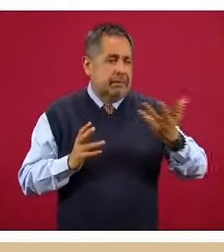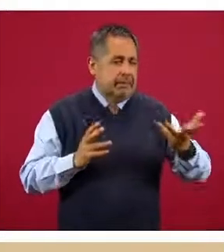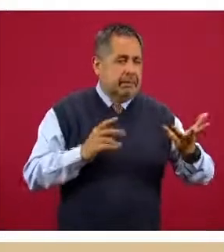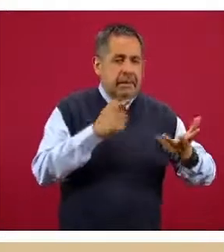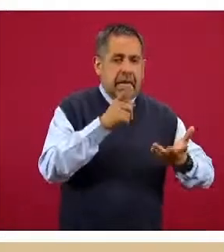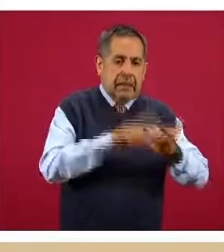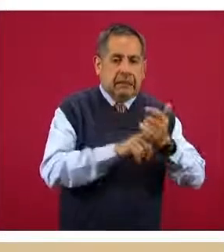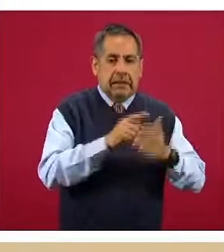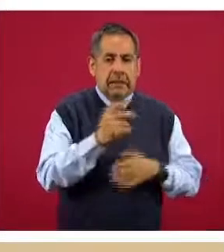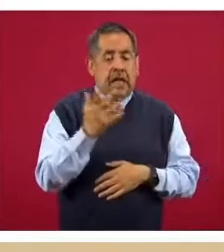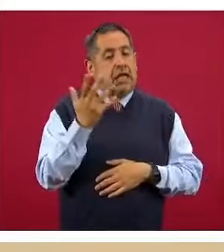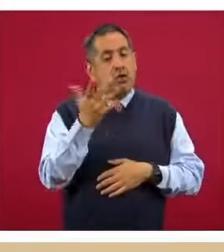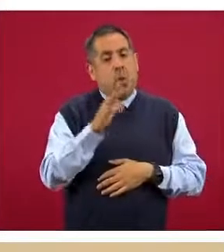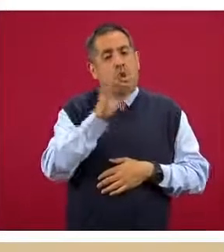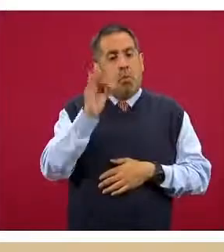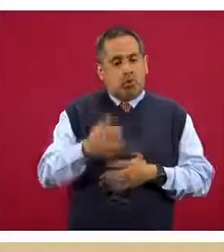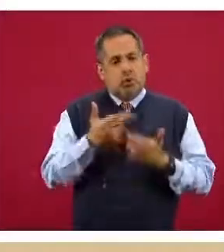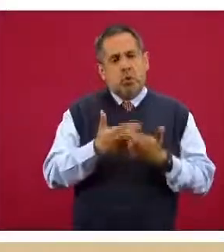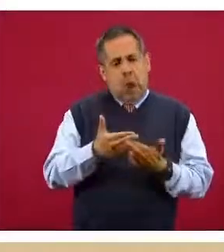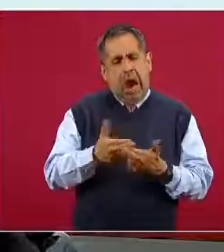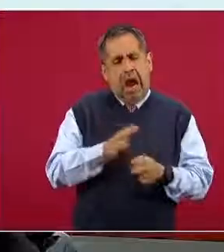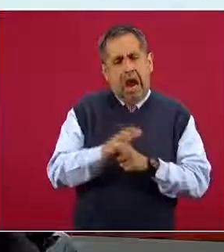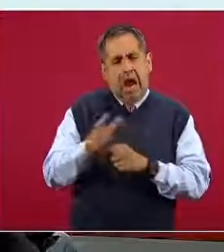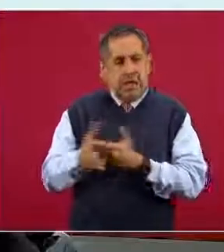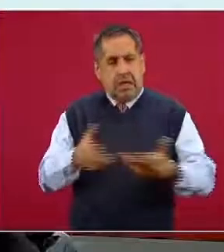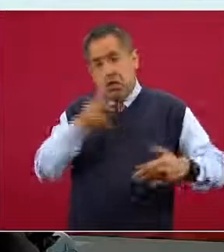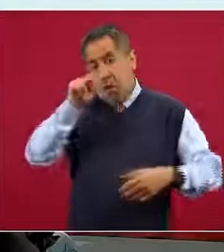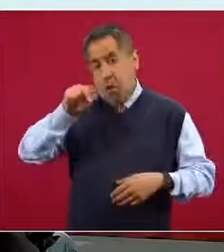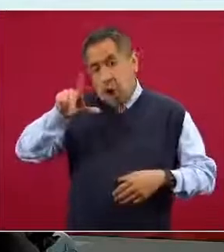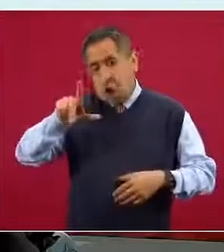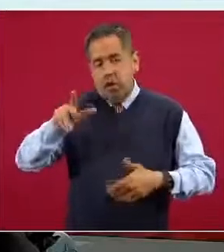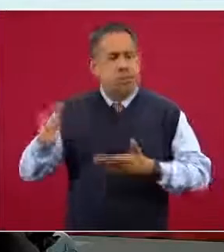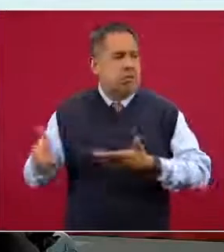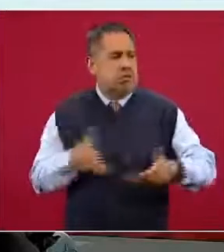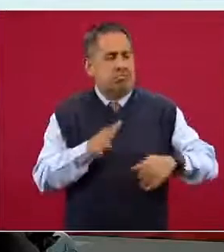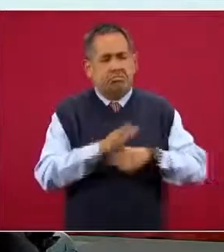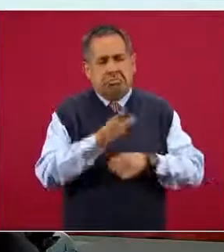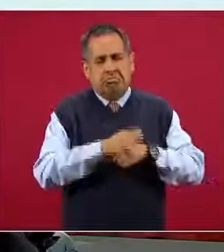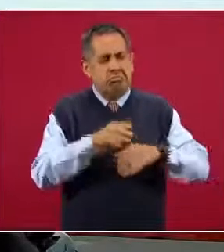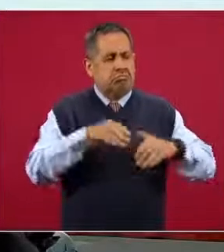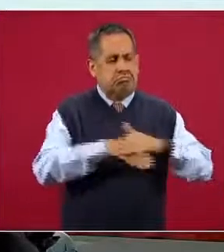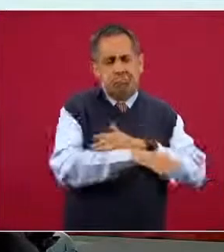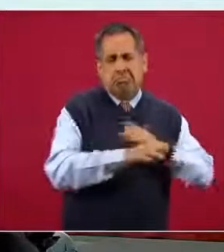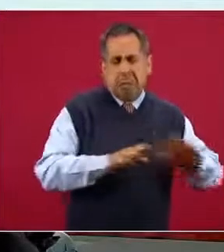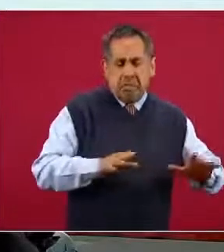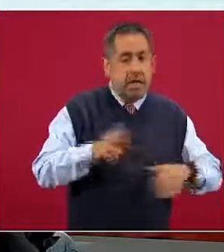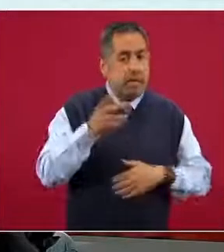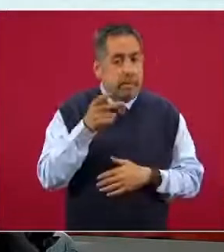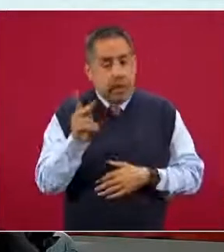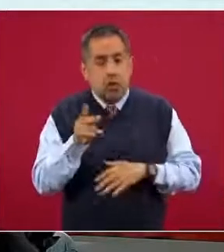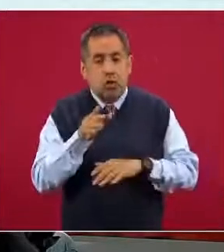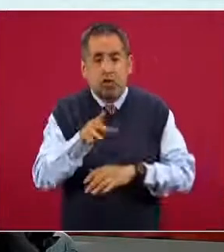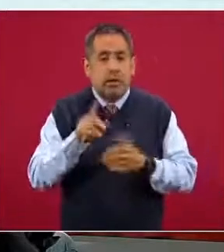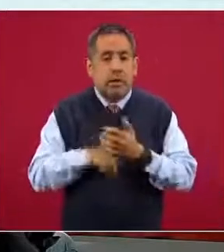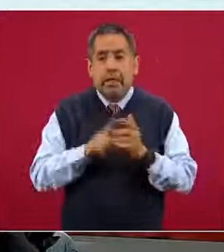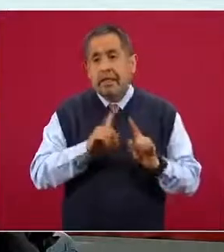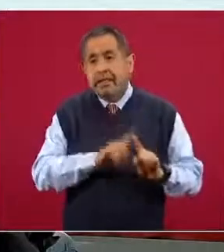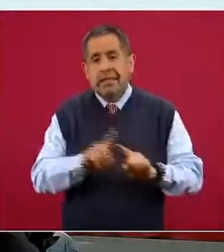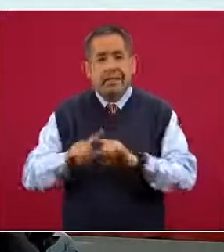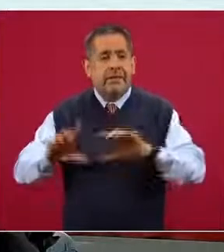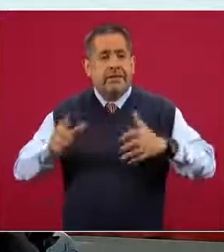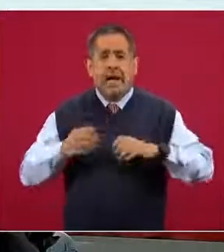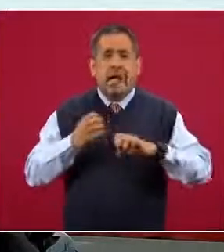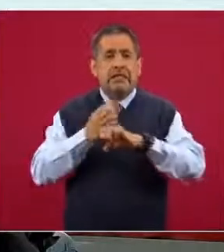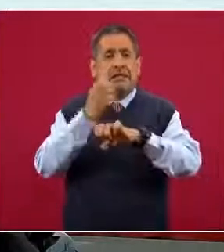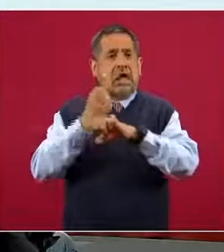50% de camas disponibles para ser ocupadas por este tipo de pacientes. pero en relación a todas las demás